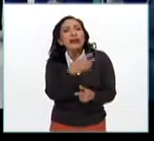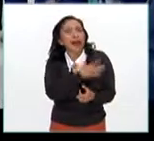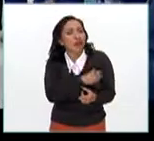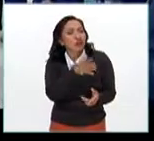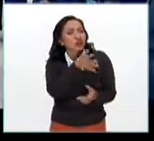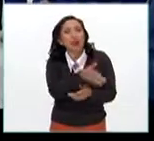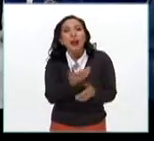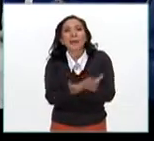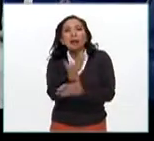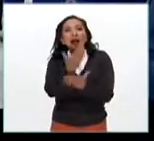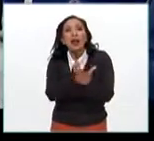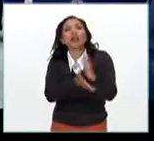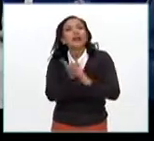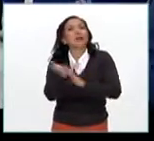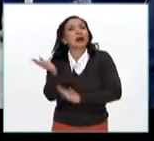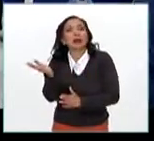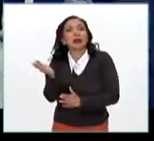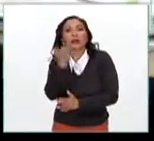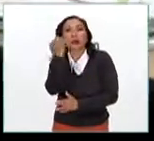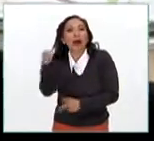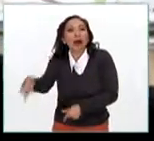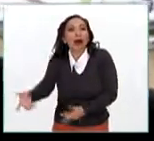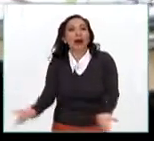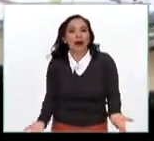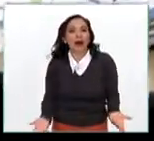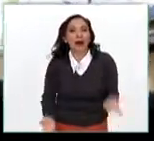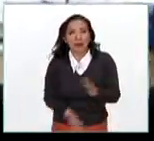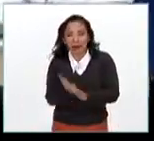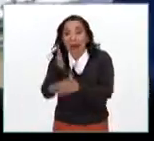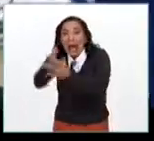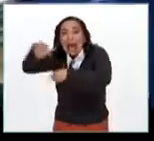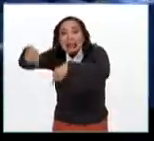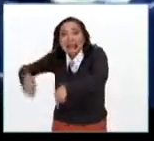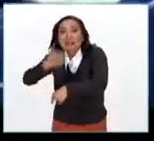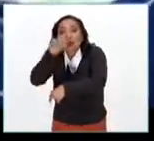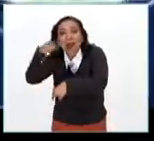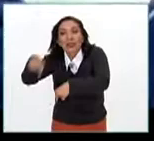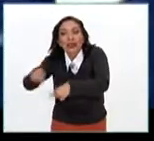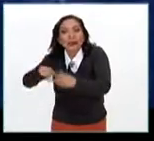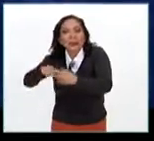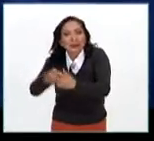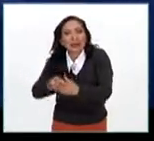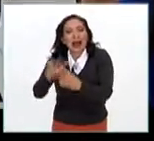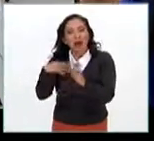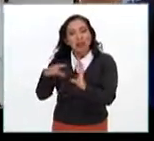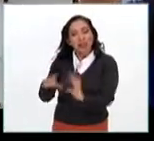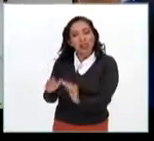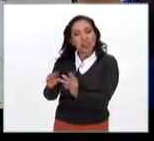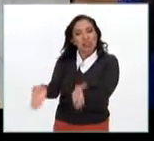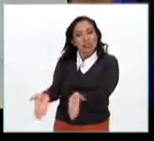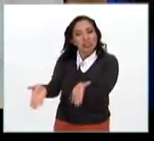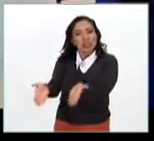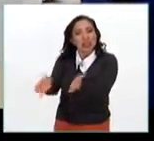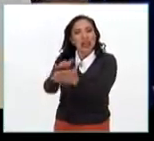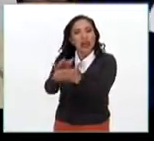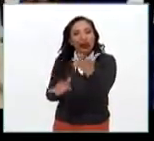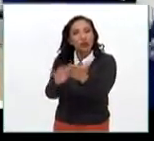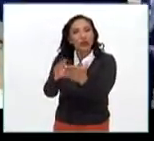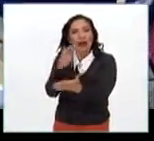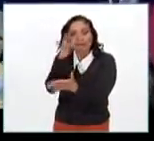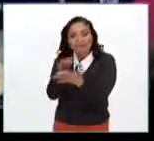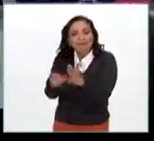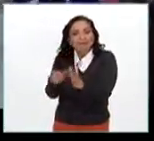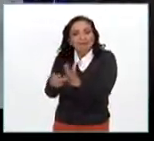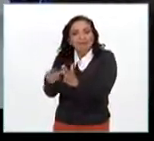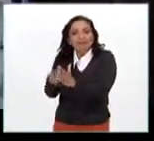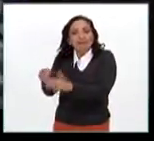nuestros hijos toda la mañana? Van a la escuela. Entonces es desde ahí de donde tiene que partir el